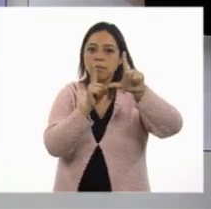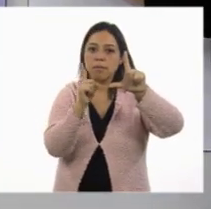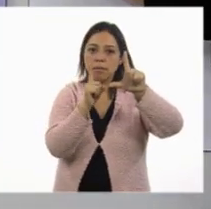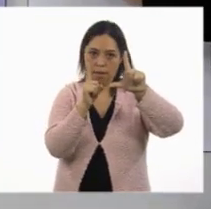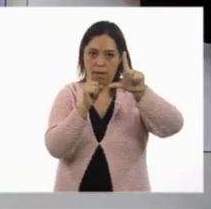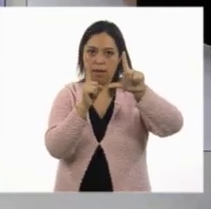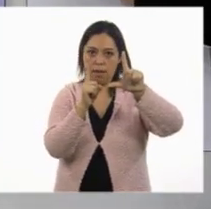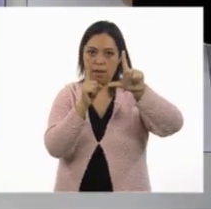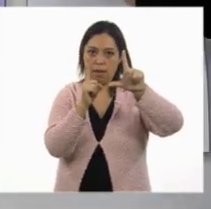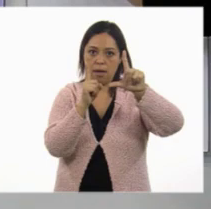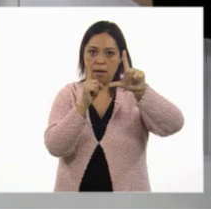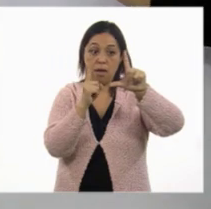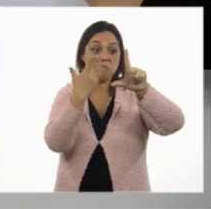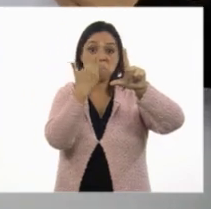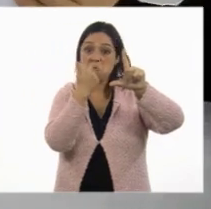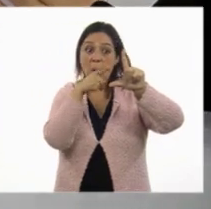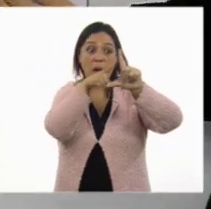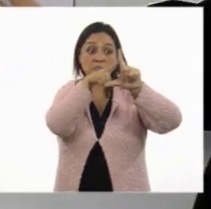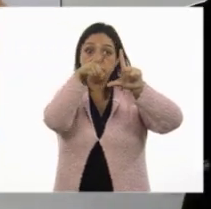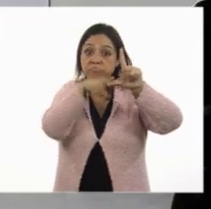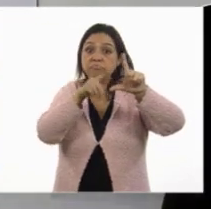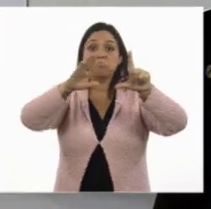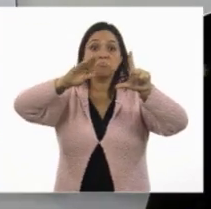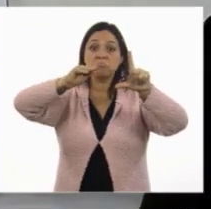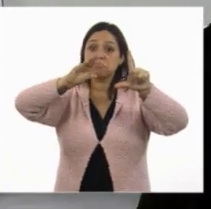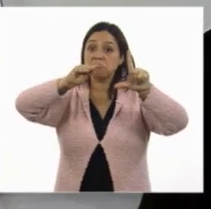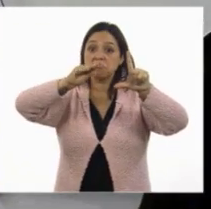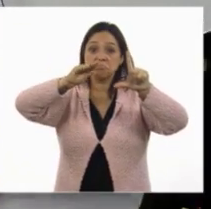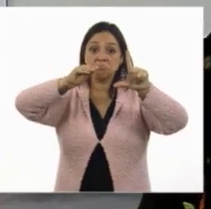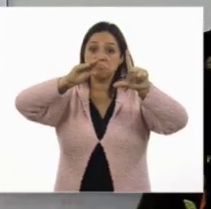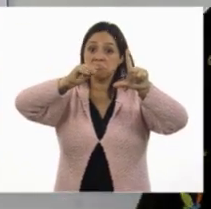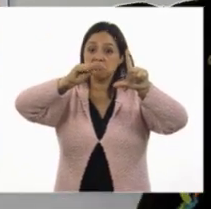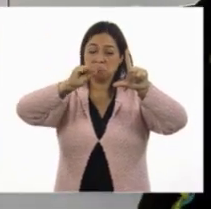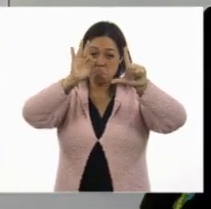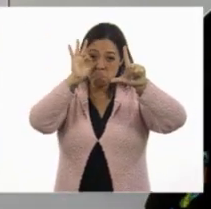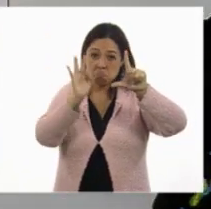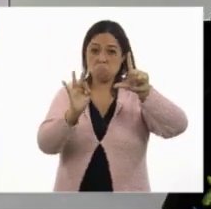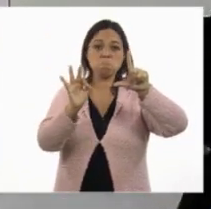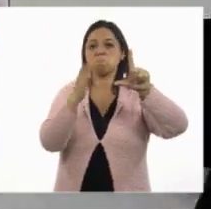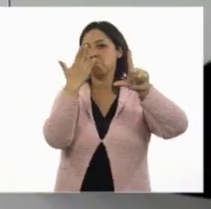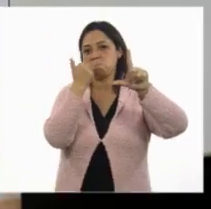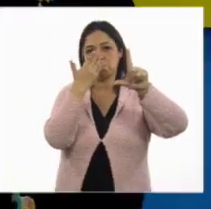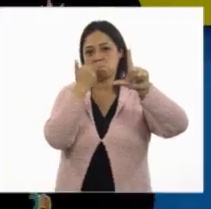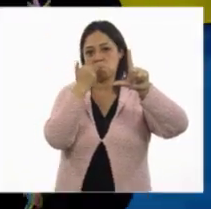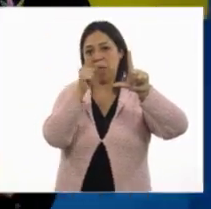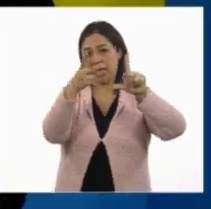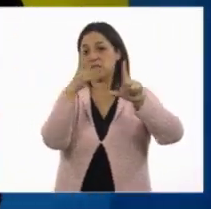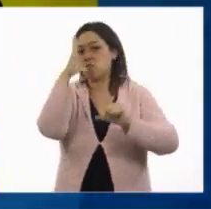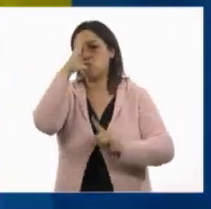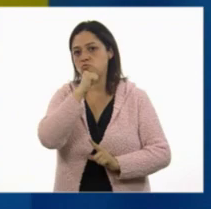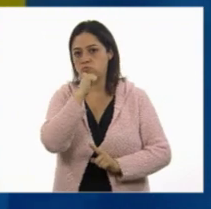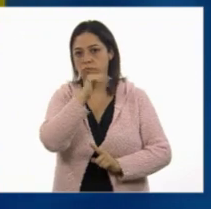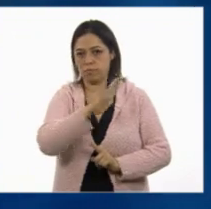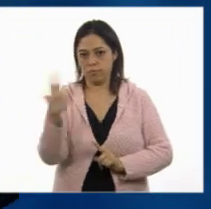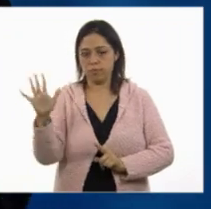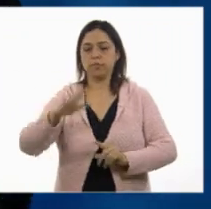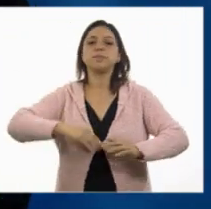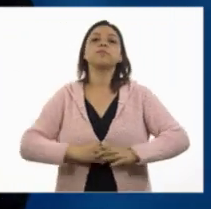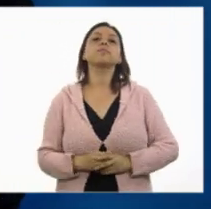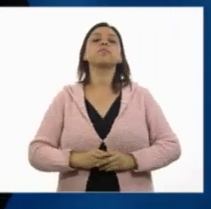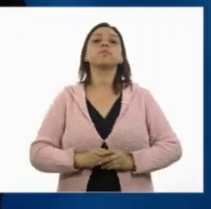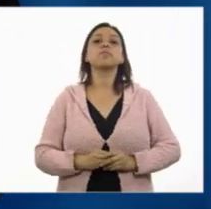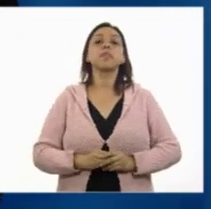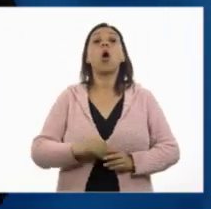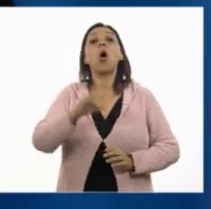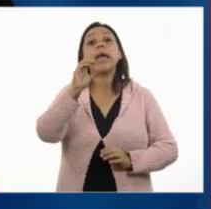equilátero no tiene ángulos rectos, es decir, no tiene un ángulo de 90 grados. Y no tampoco tiene un ángulo